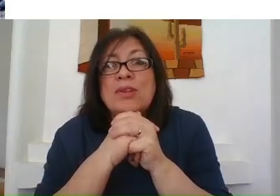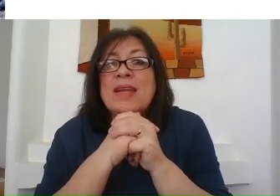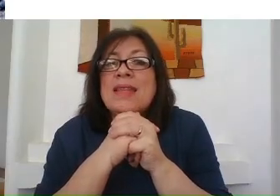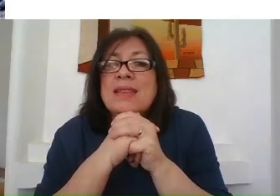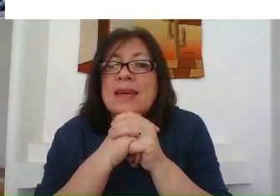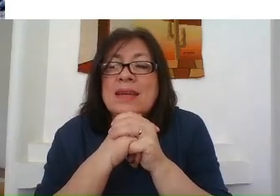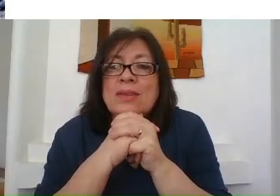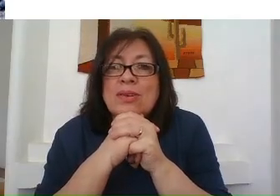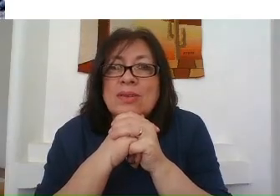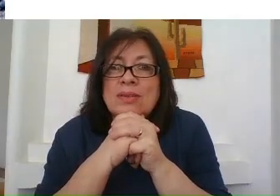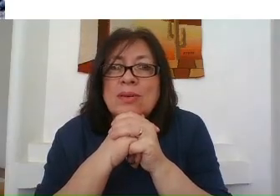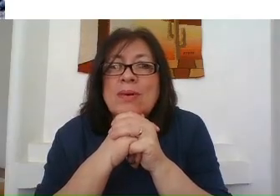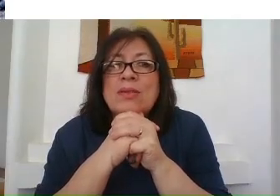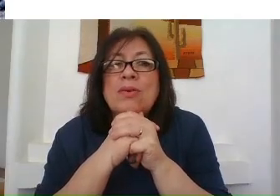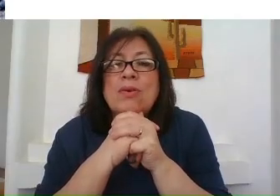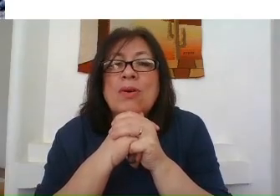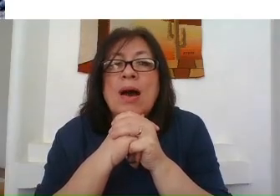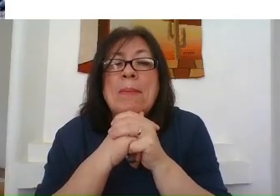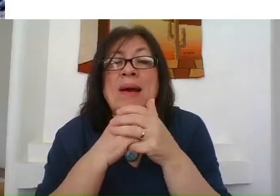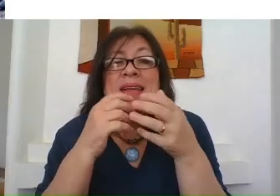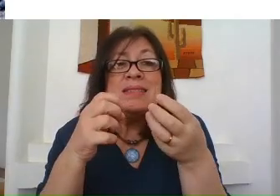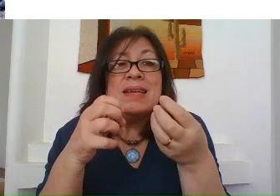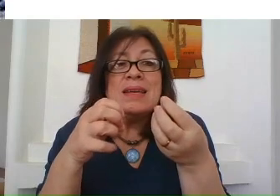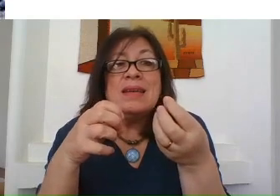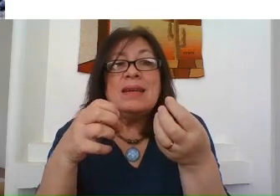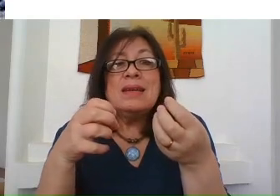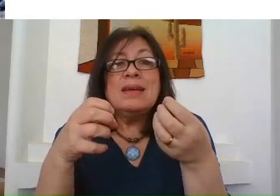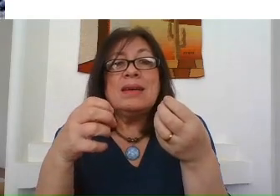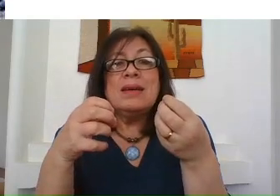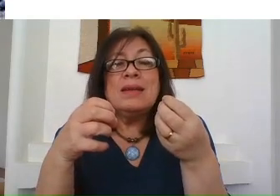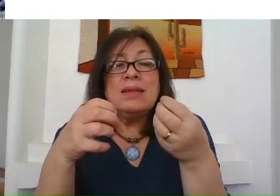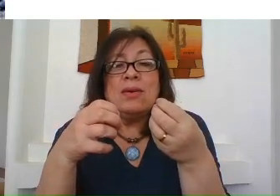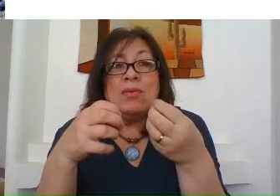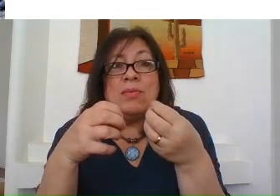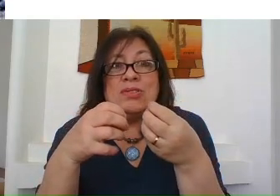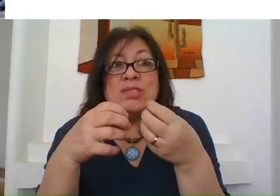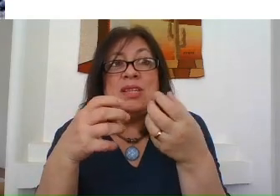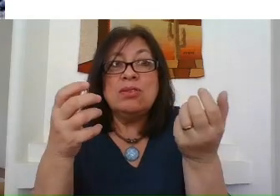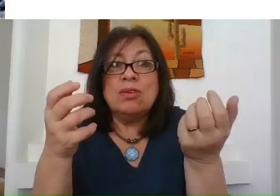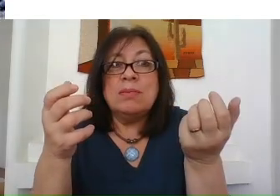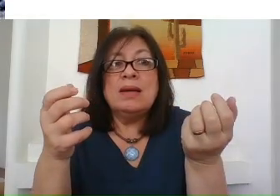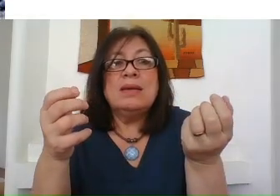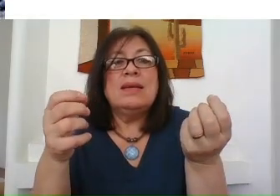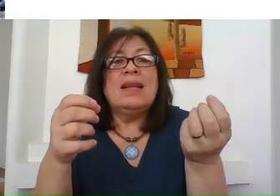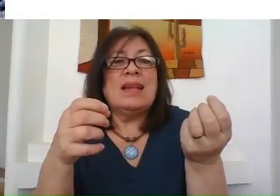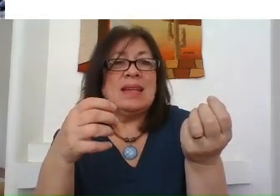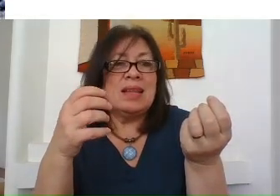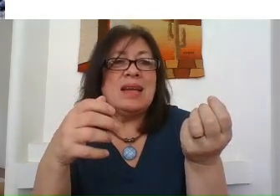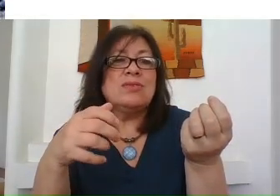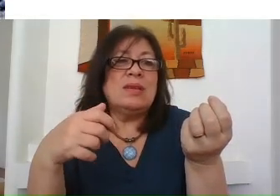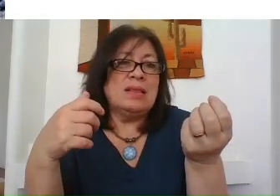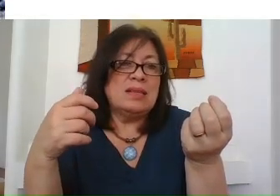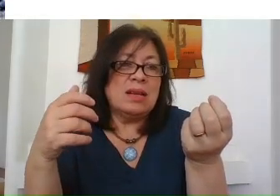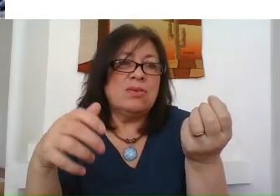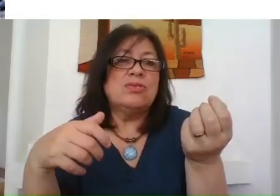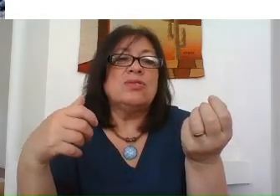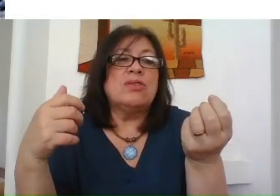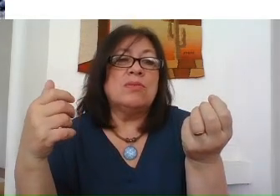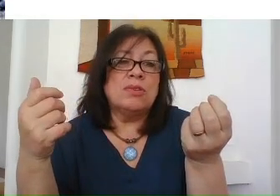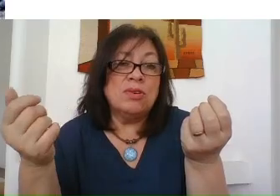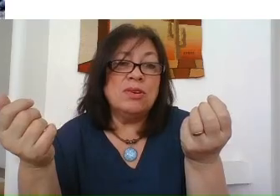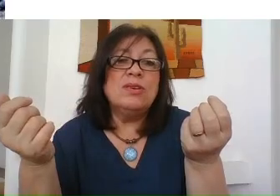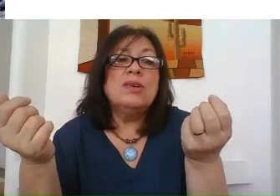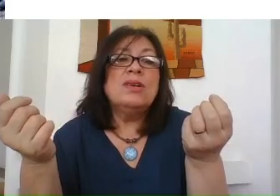Es importante esto, ¿no? Cuando aparece como síntoma el retraso en el